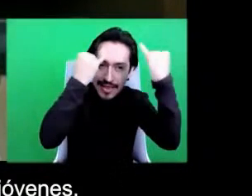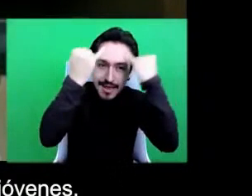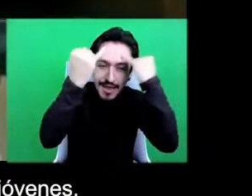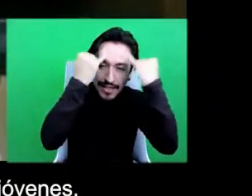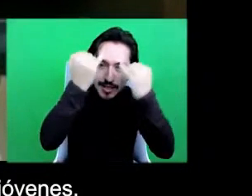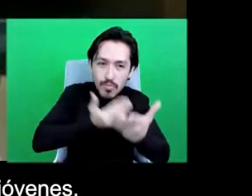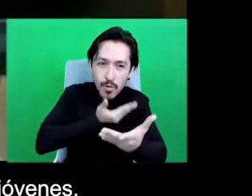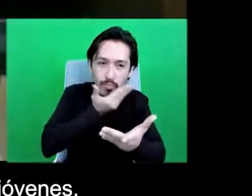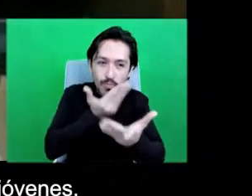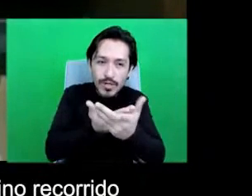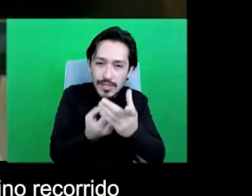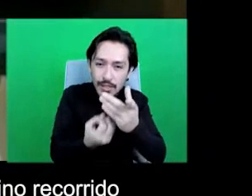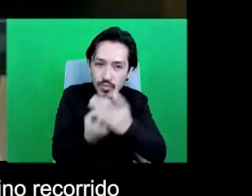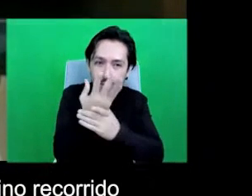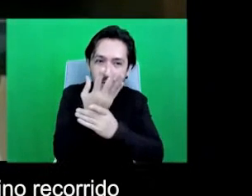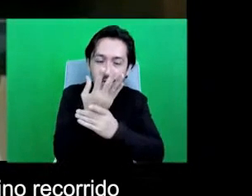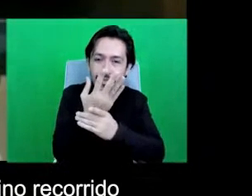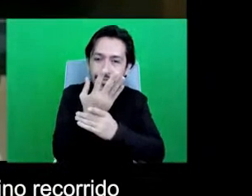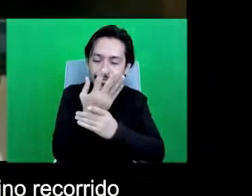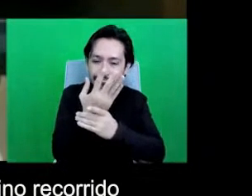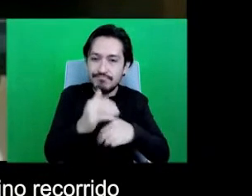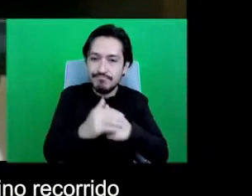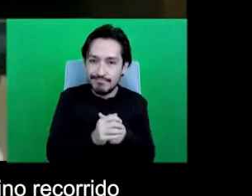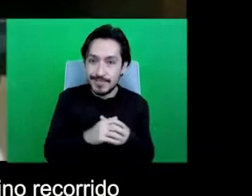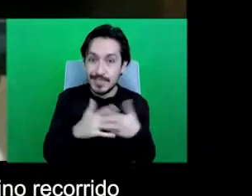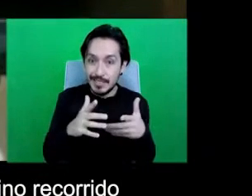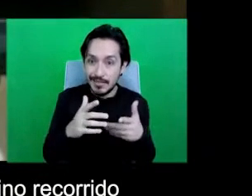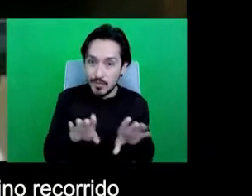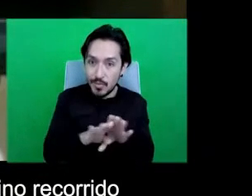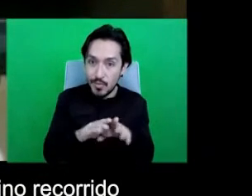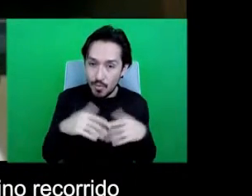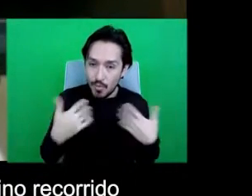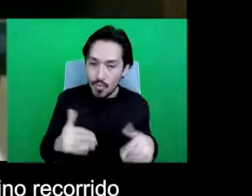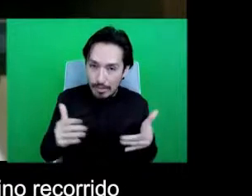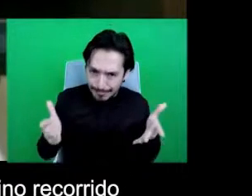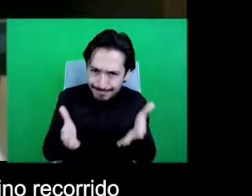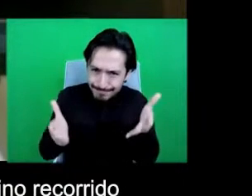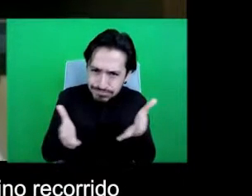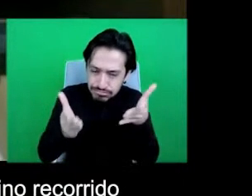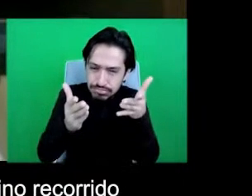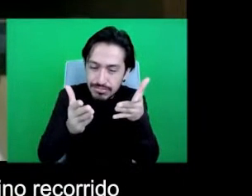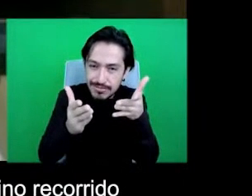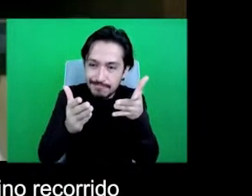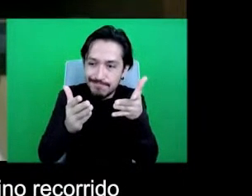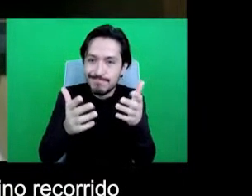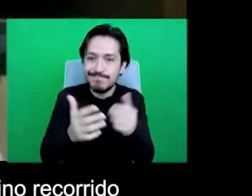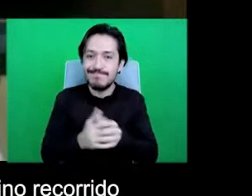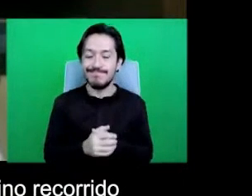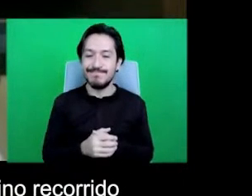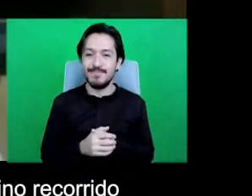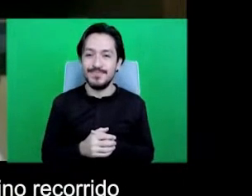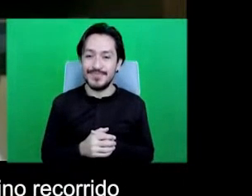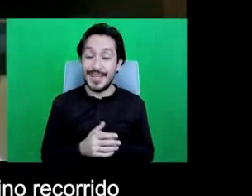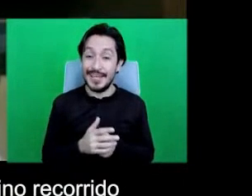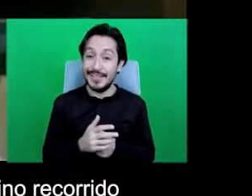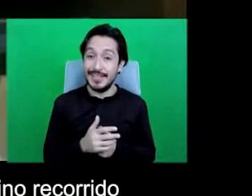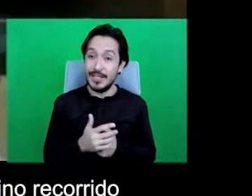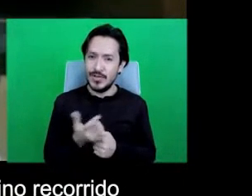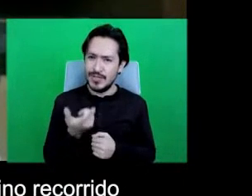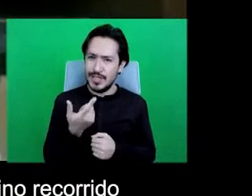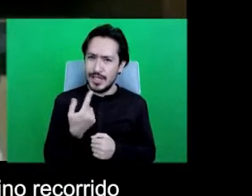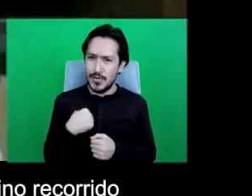y alentadoras. Esto da pie a que los que estamos ya